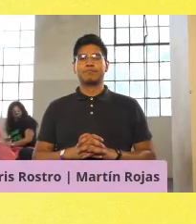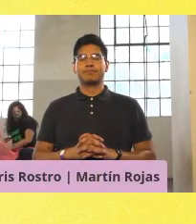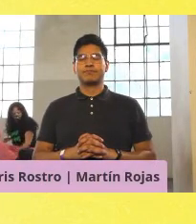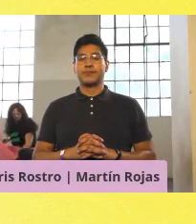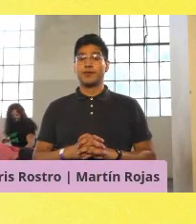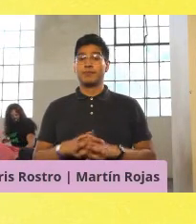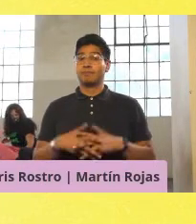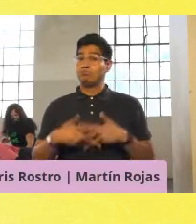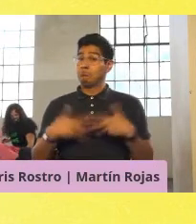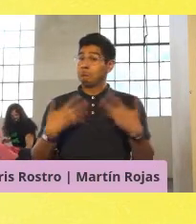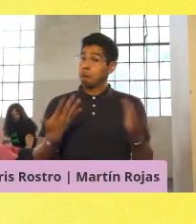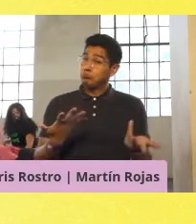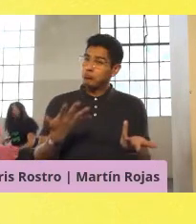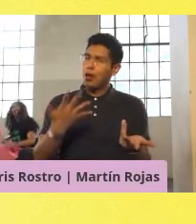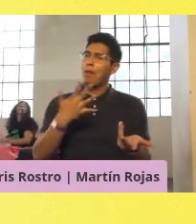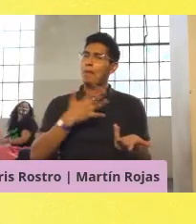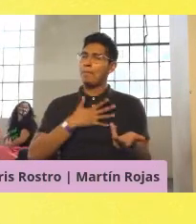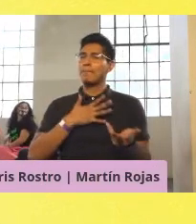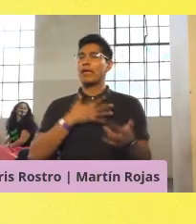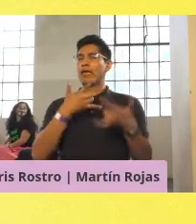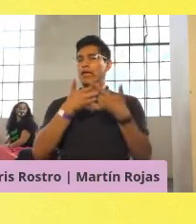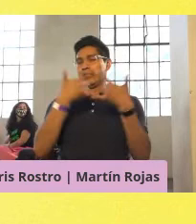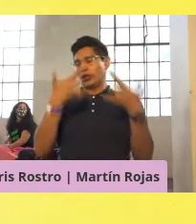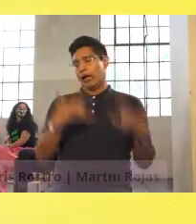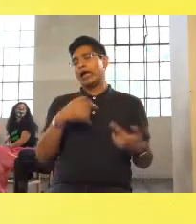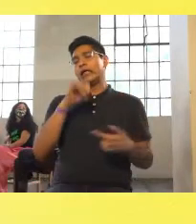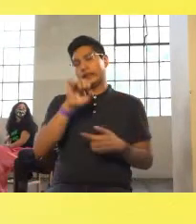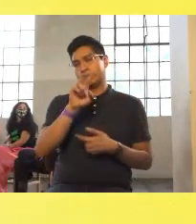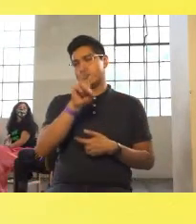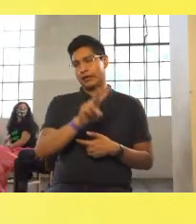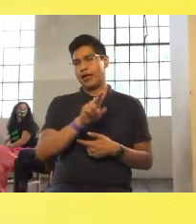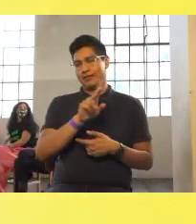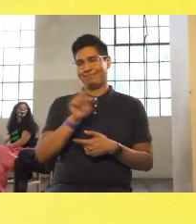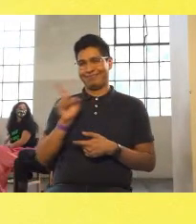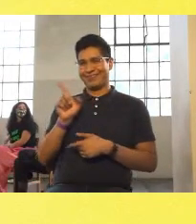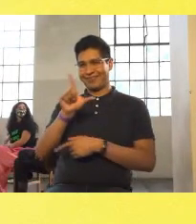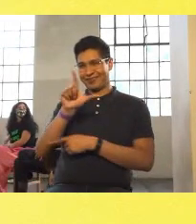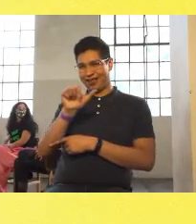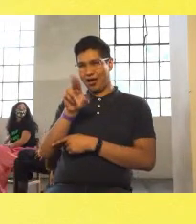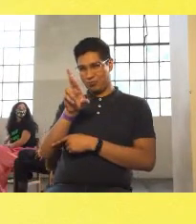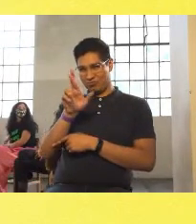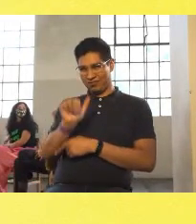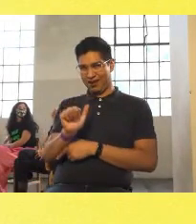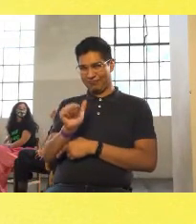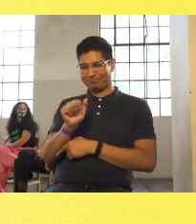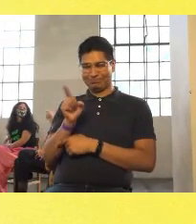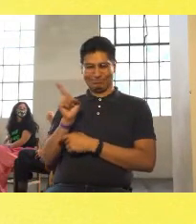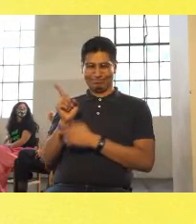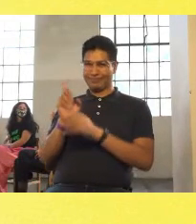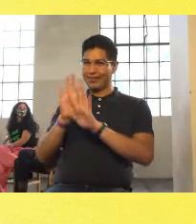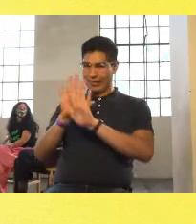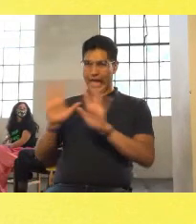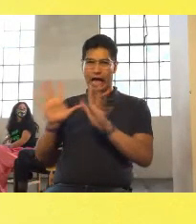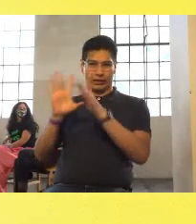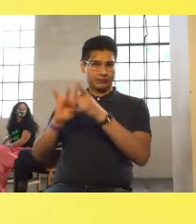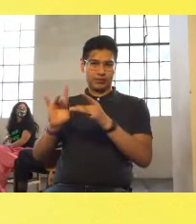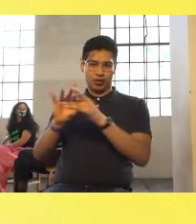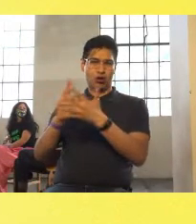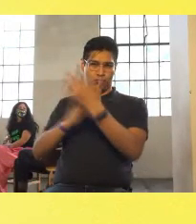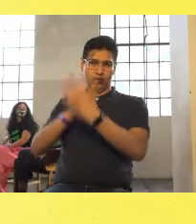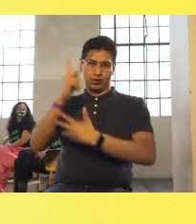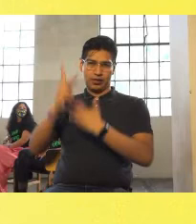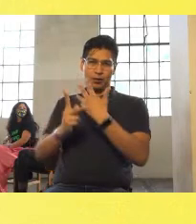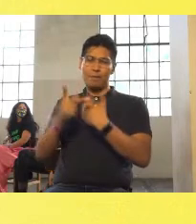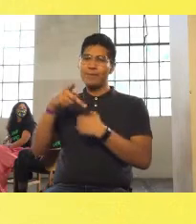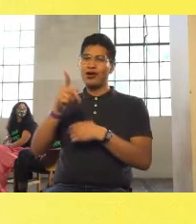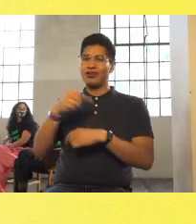Pues en mi caso, más allá del proyecto que Laura les platico, yo creo que algo que detonó en mi cabeza